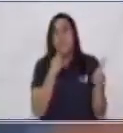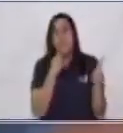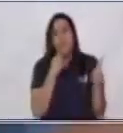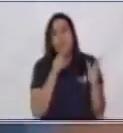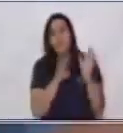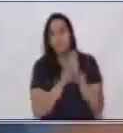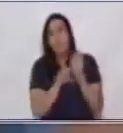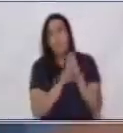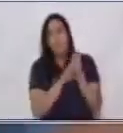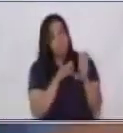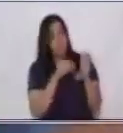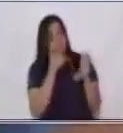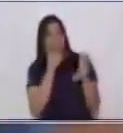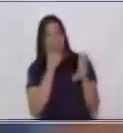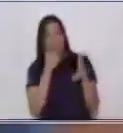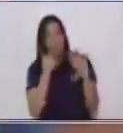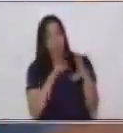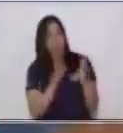por medio de qué?